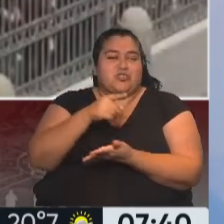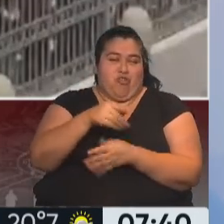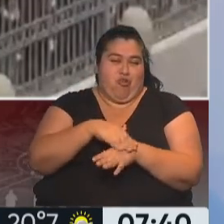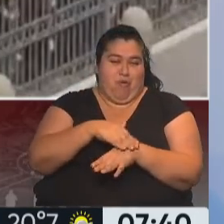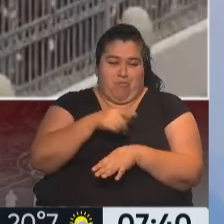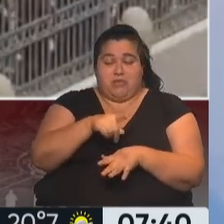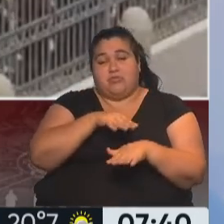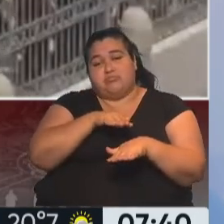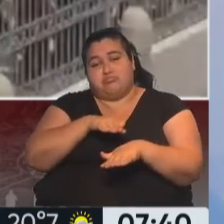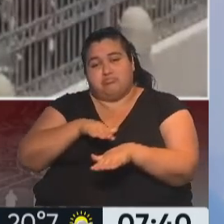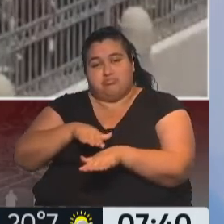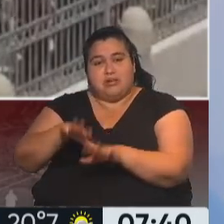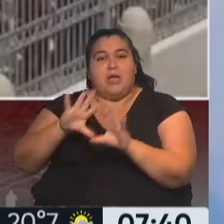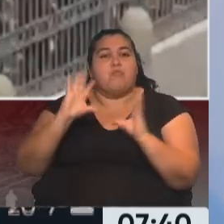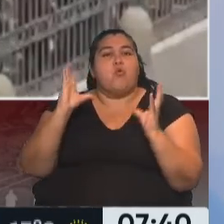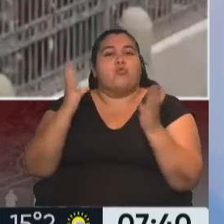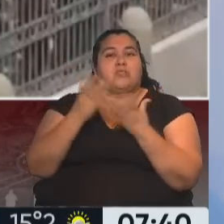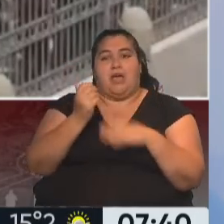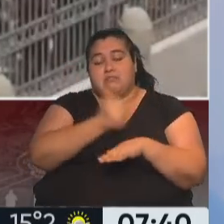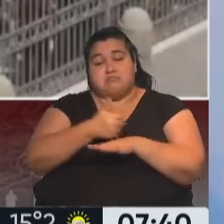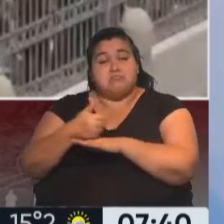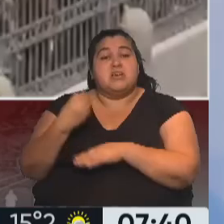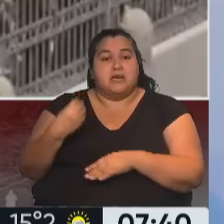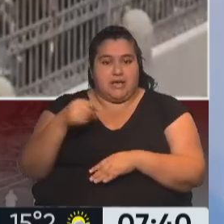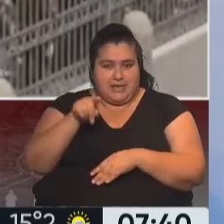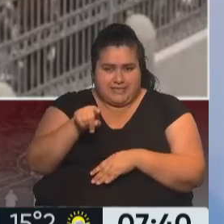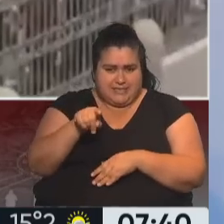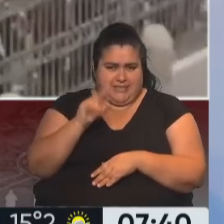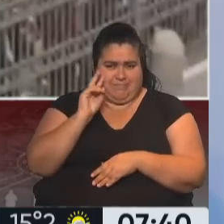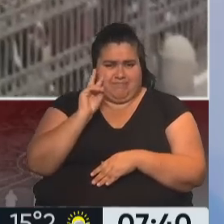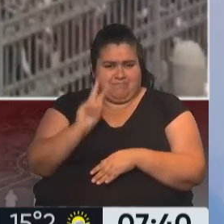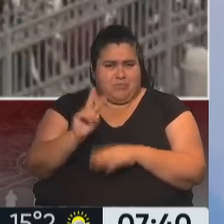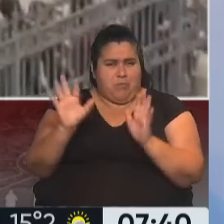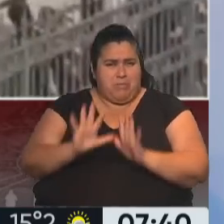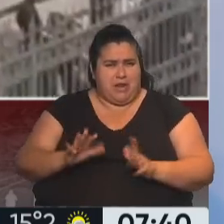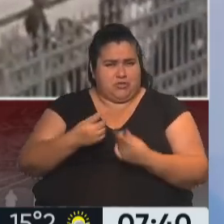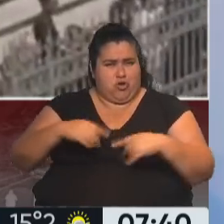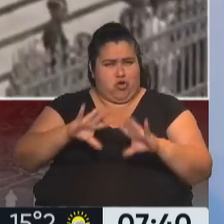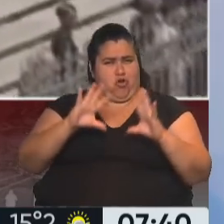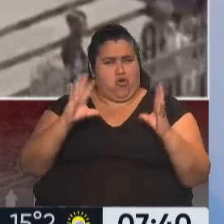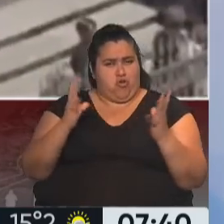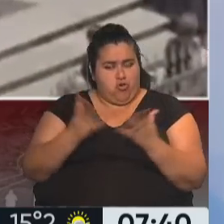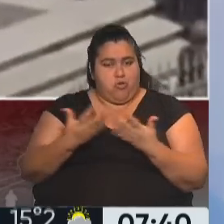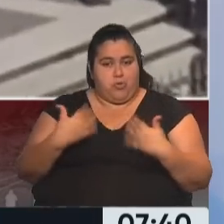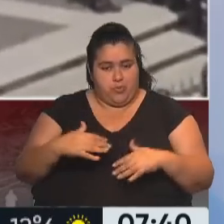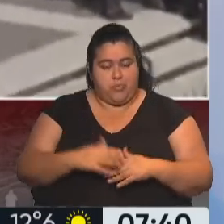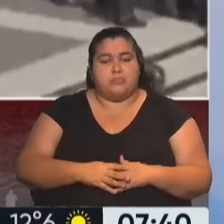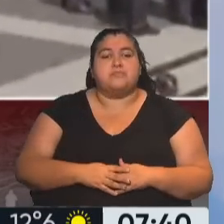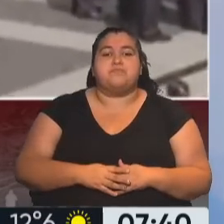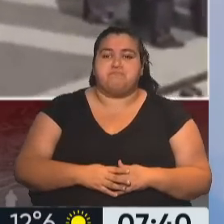en una ceremonia a nivel mundial, con esta profundidad sobre todo, también que está a la vista,